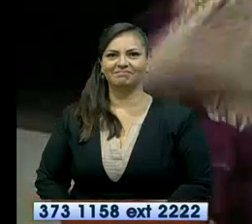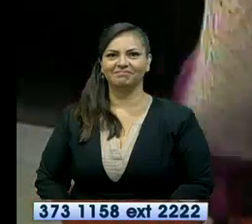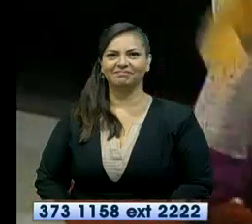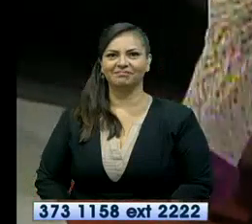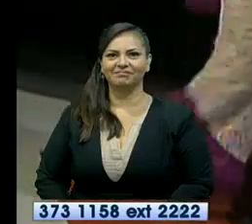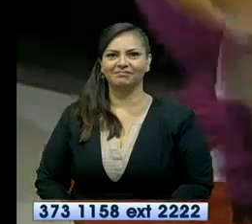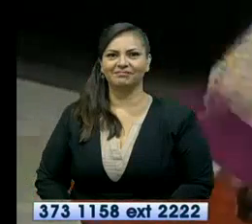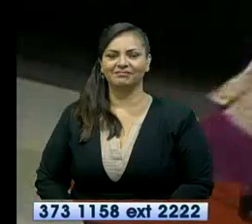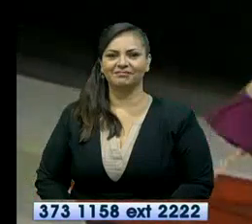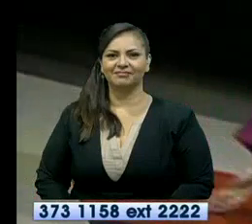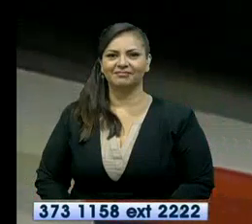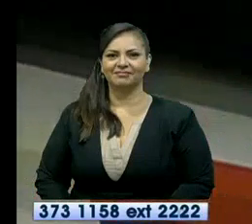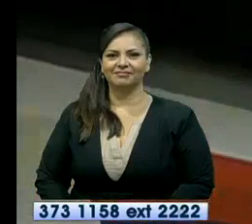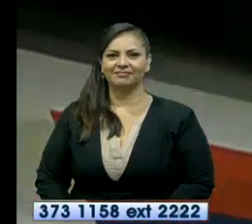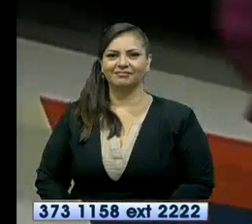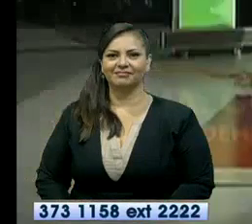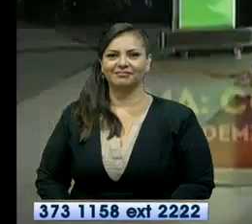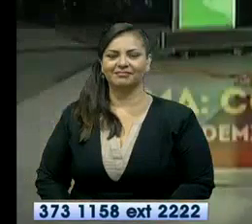hola